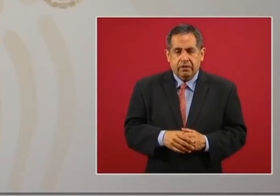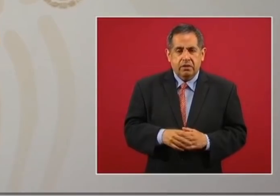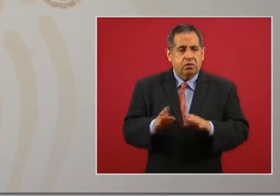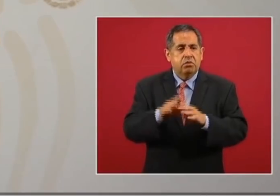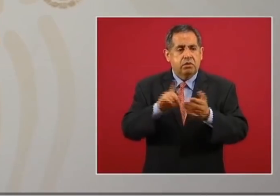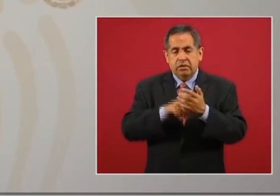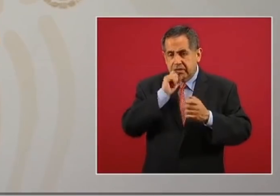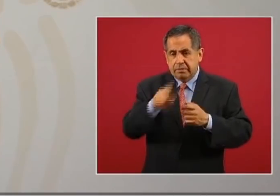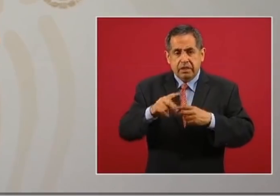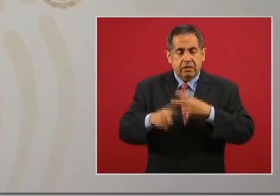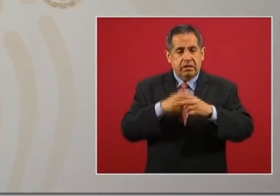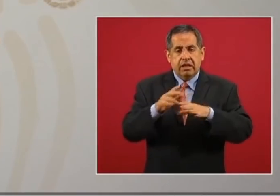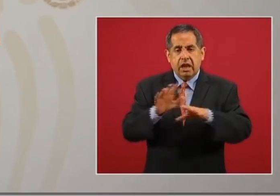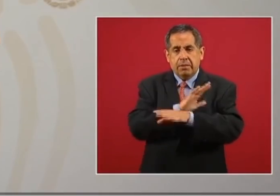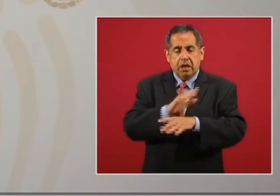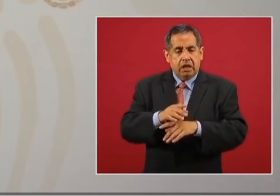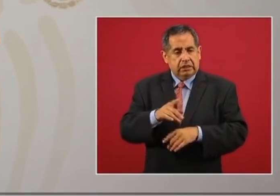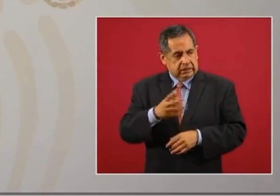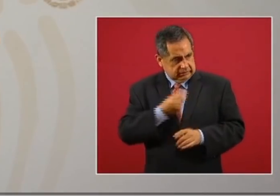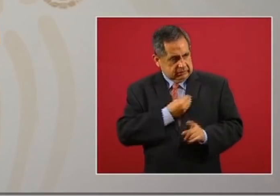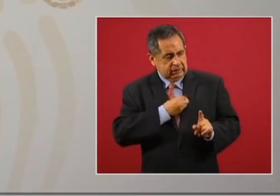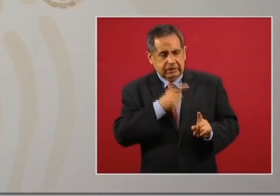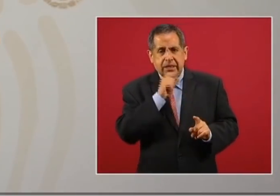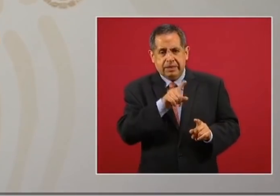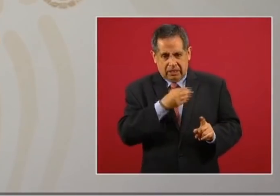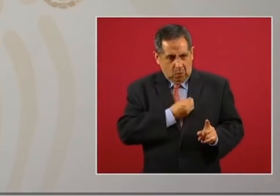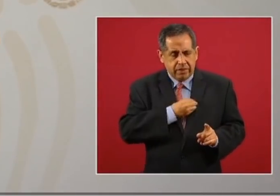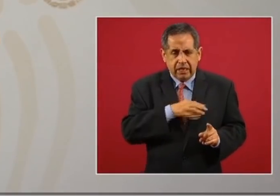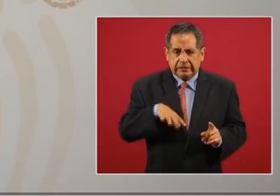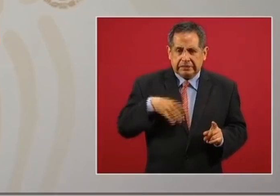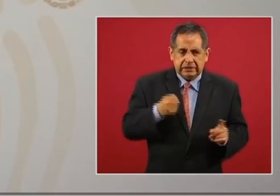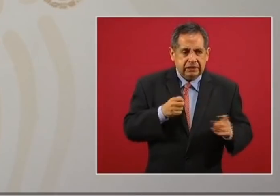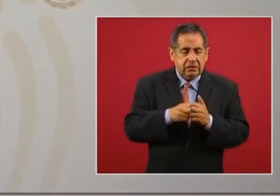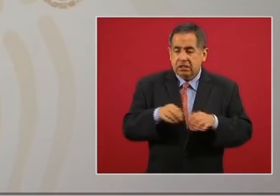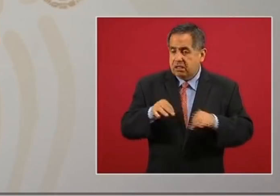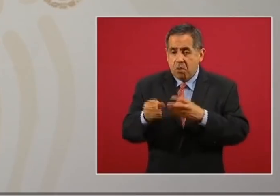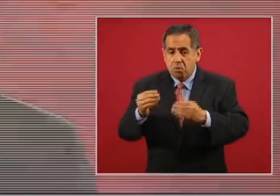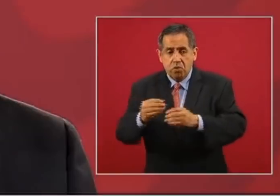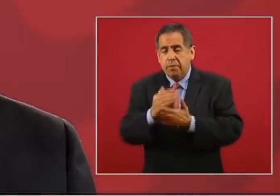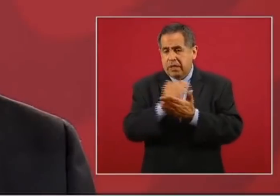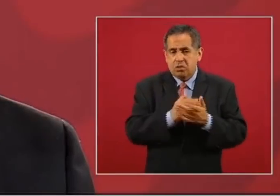que también se ajusten, ¿no?, el cinturón y que hagan más con menos,